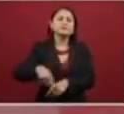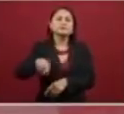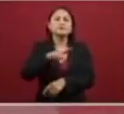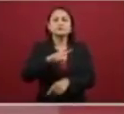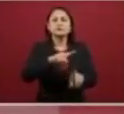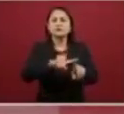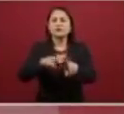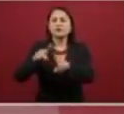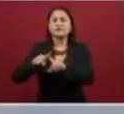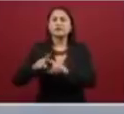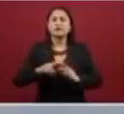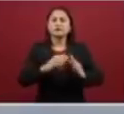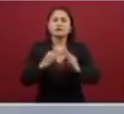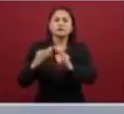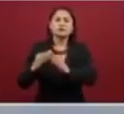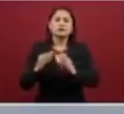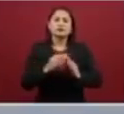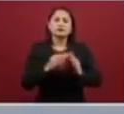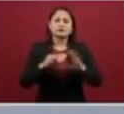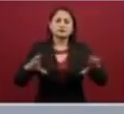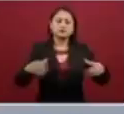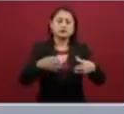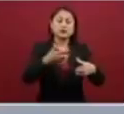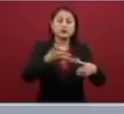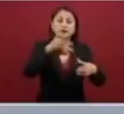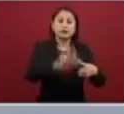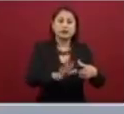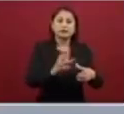3 de cada 10 hogares de México.